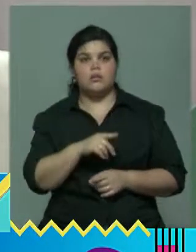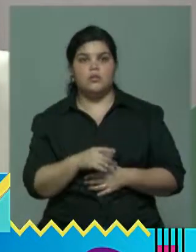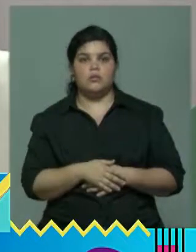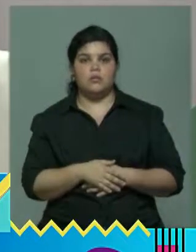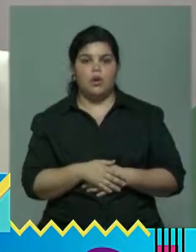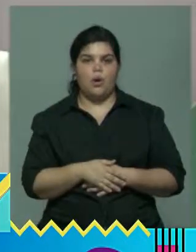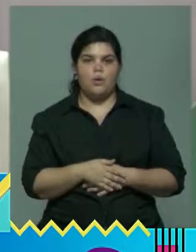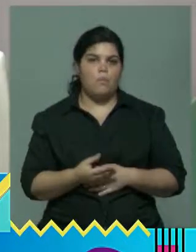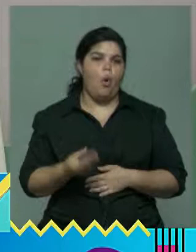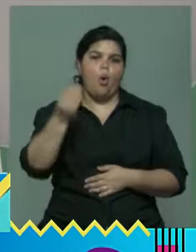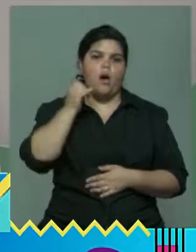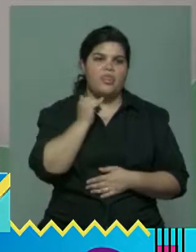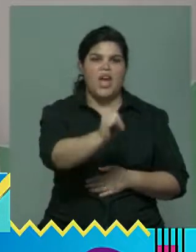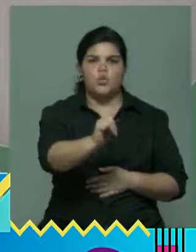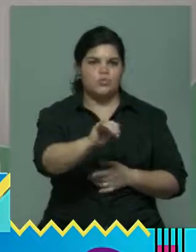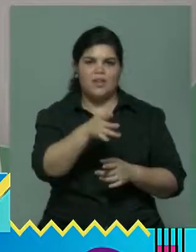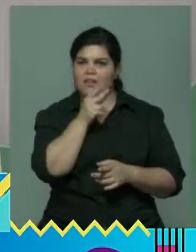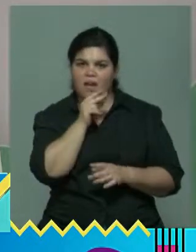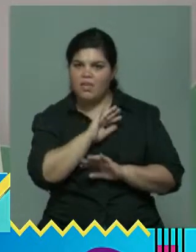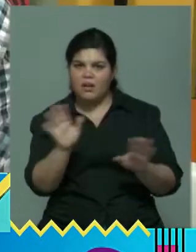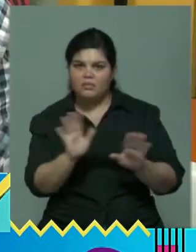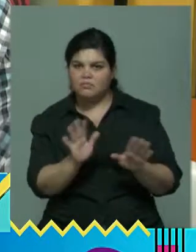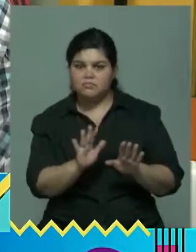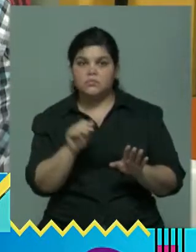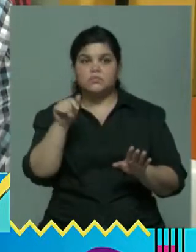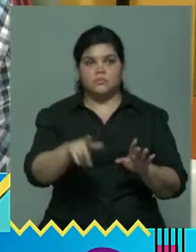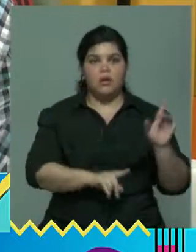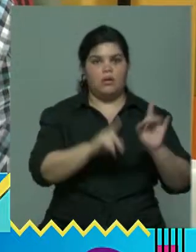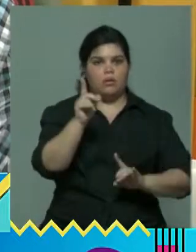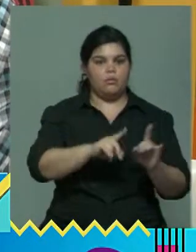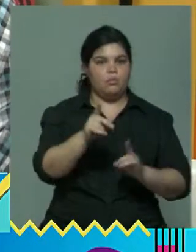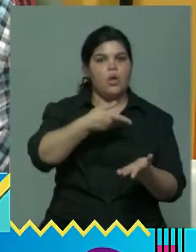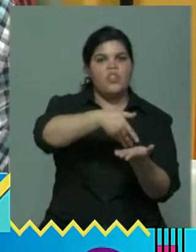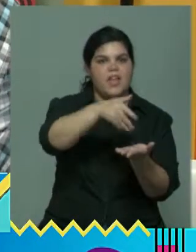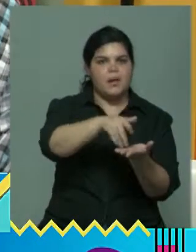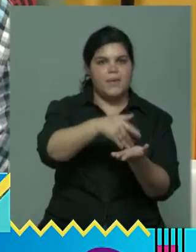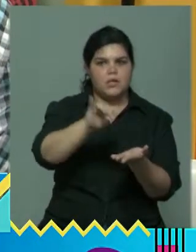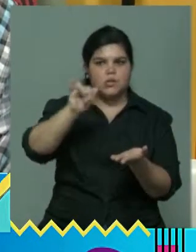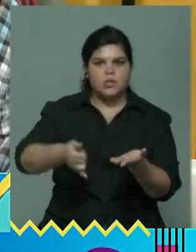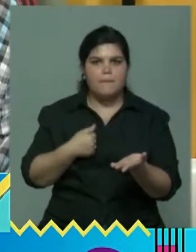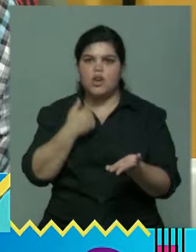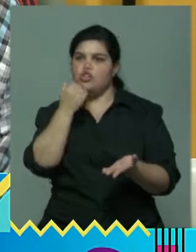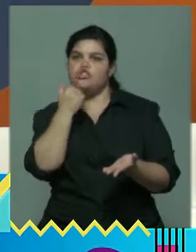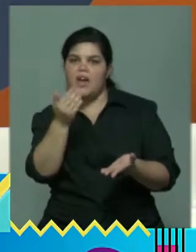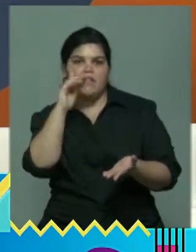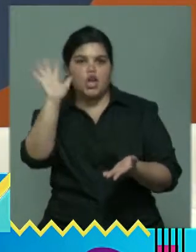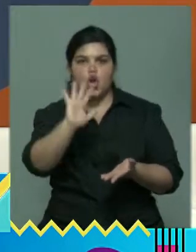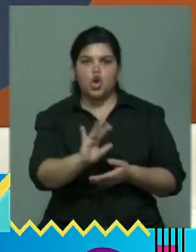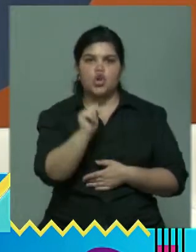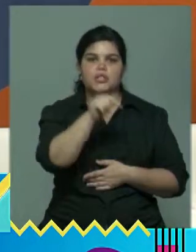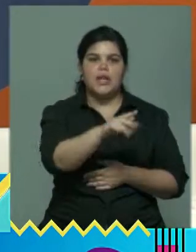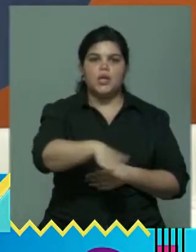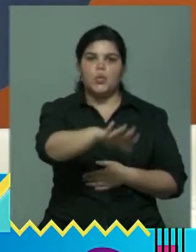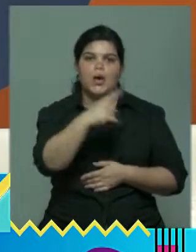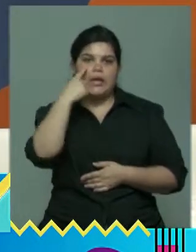a denunciar. Hay muchísima gente que sufre actos de discriminación, por supuesto, que no sabe todavía lo que es el INADI. Eso también es